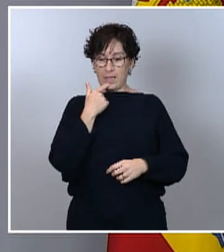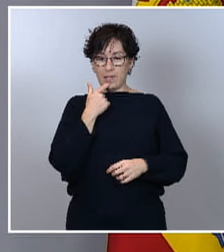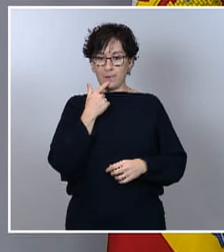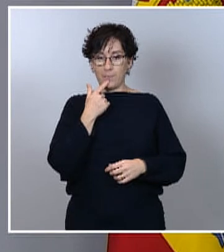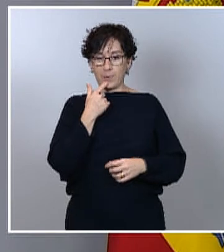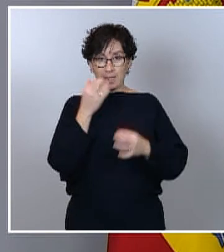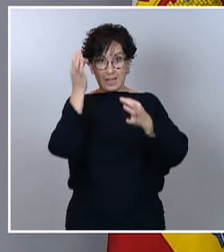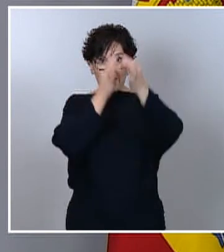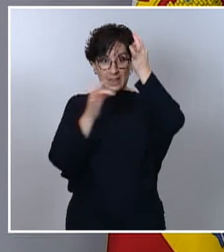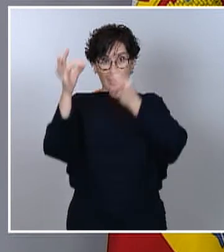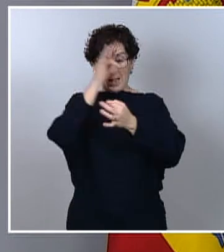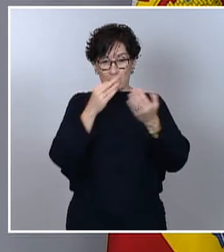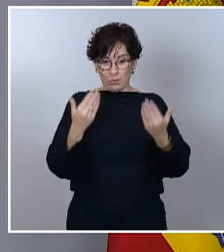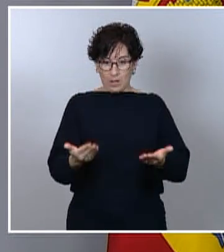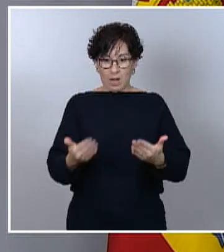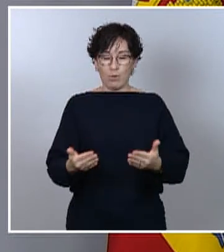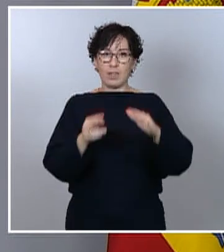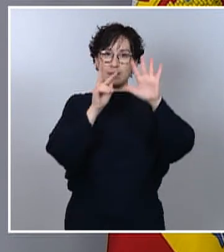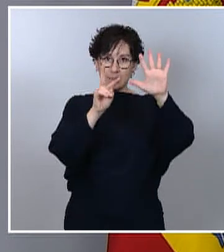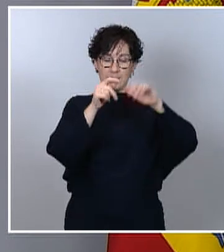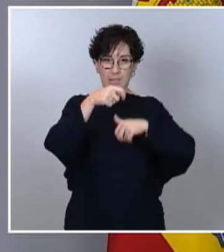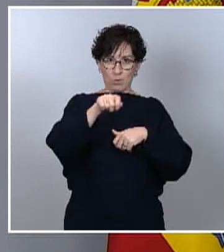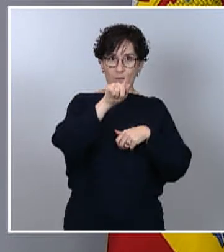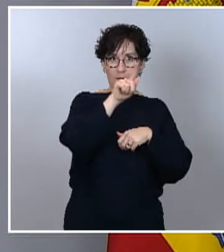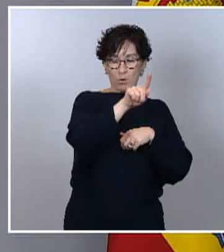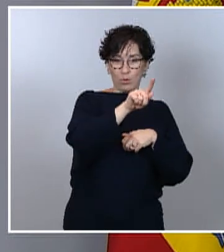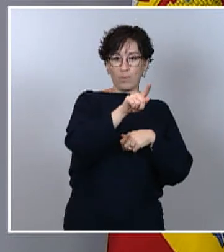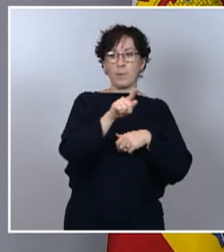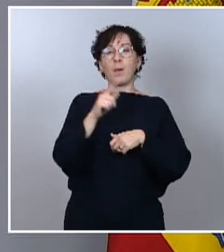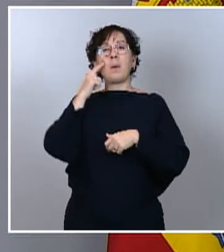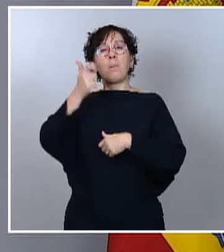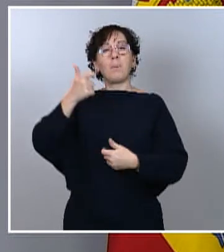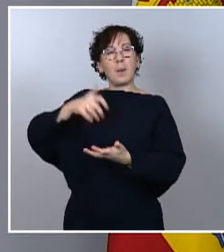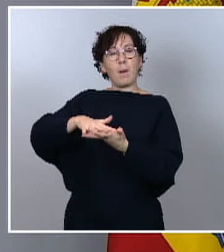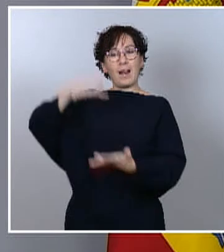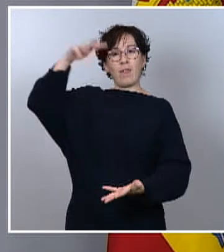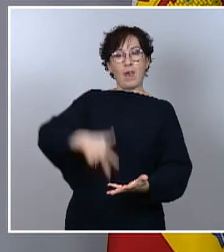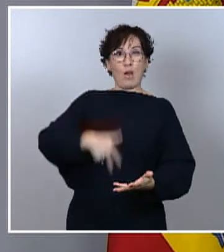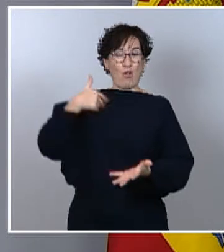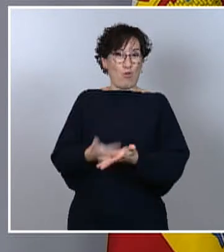globalmente de un 7,1%, y la prevalencia global de un 9,9,